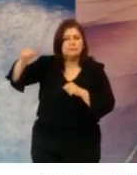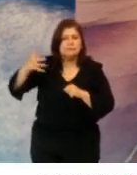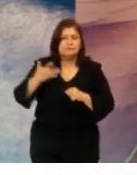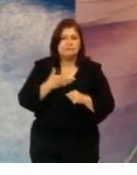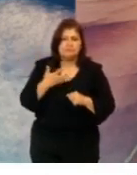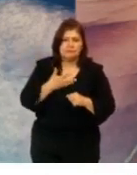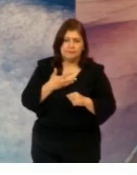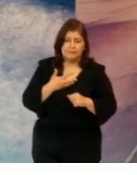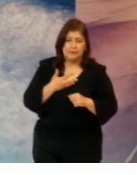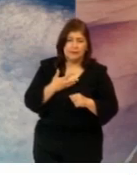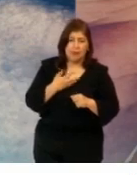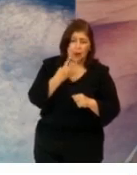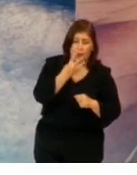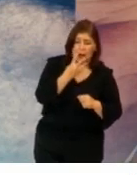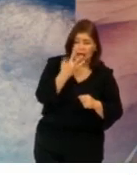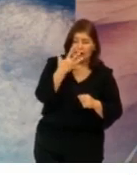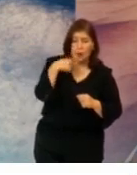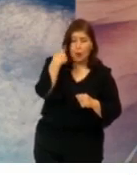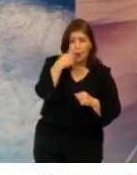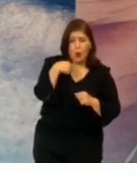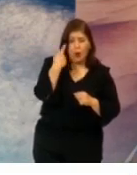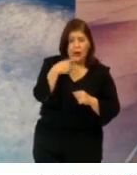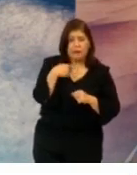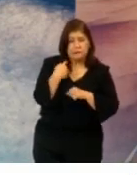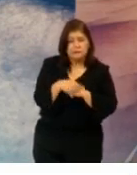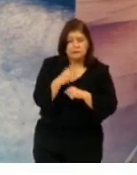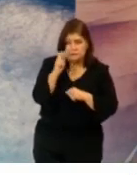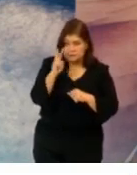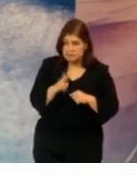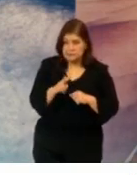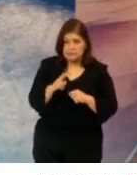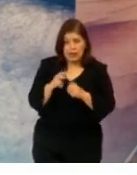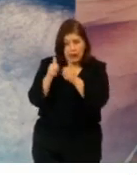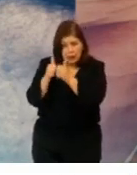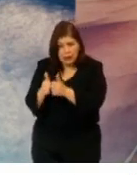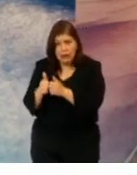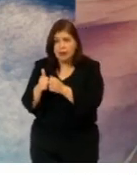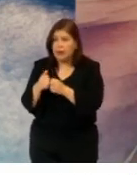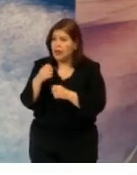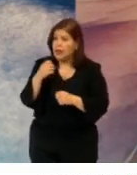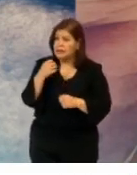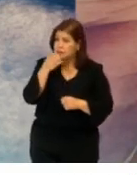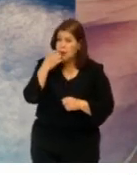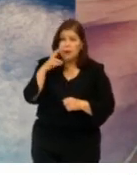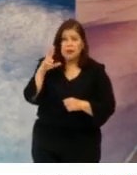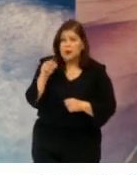entre 4 a 5 horas de su día, no estando en el colegio, yendo a buscar agua potable.